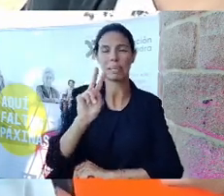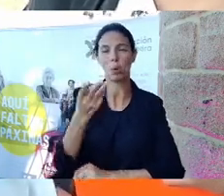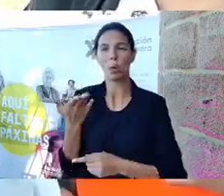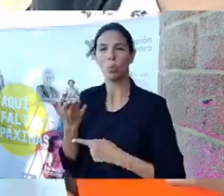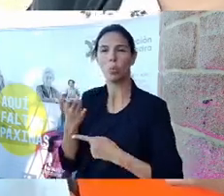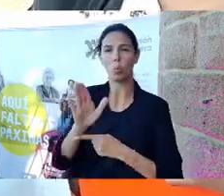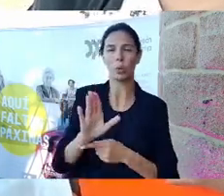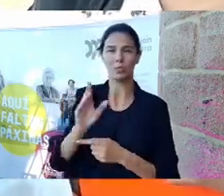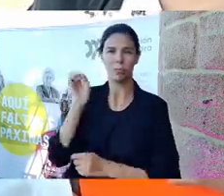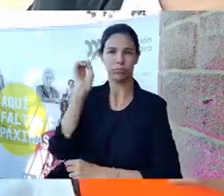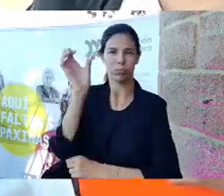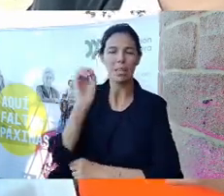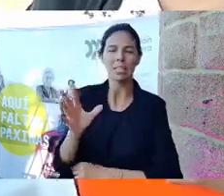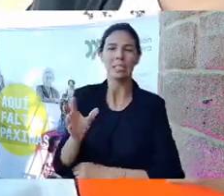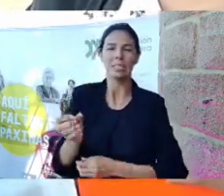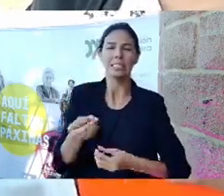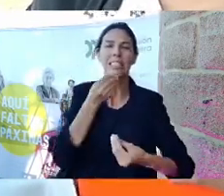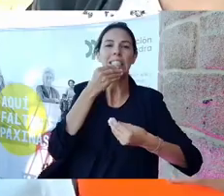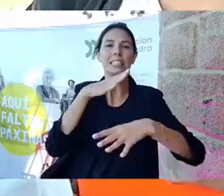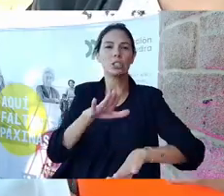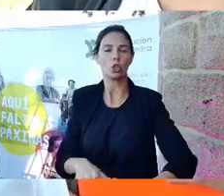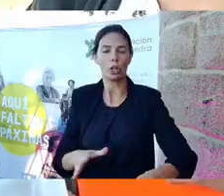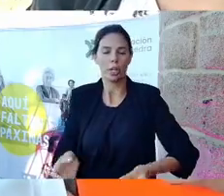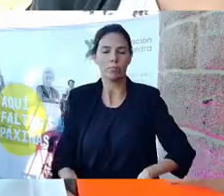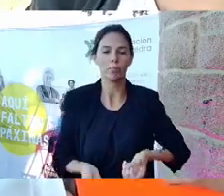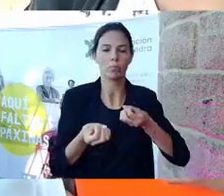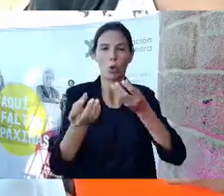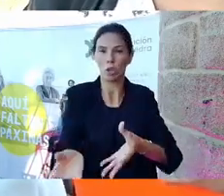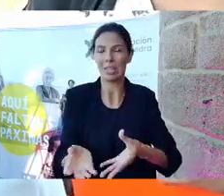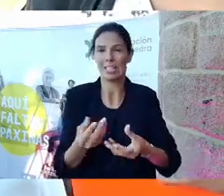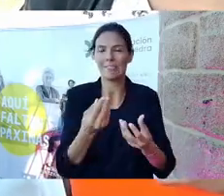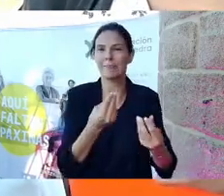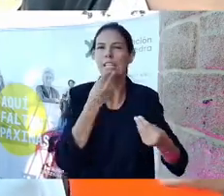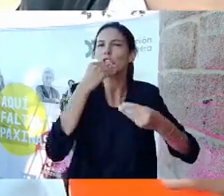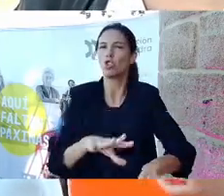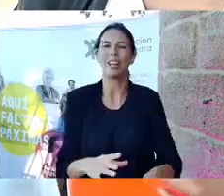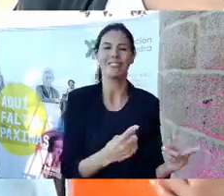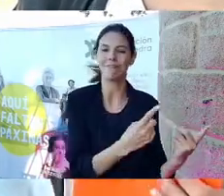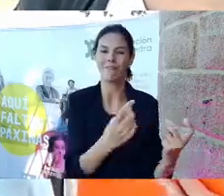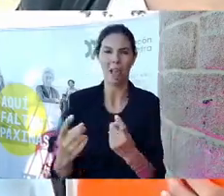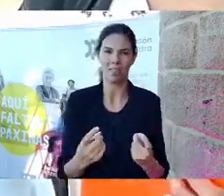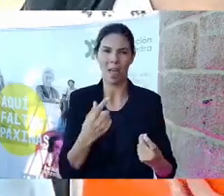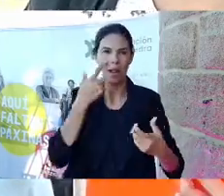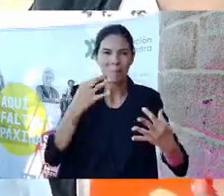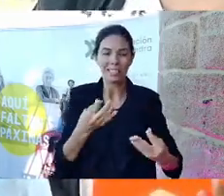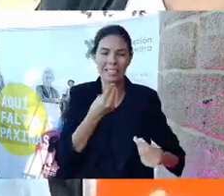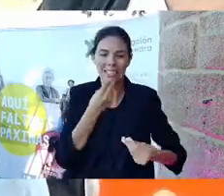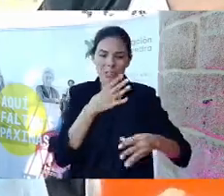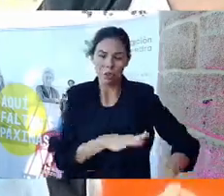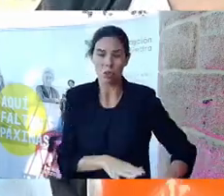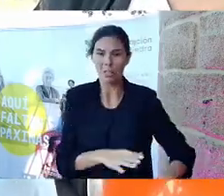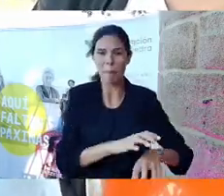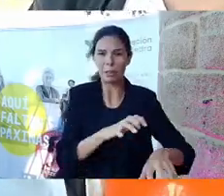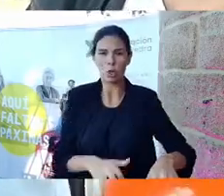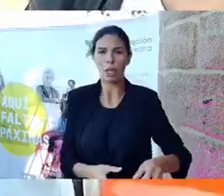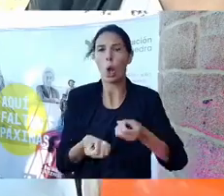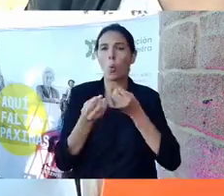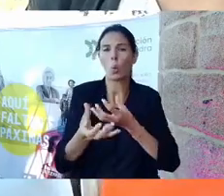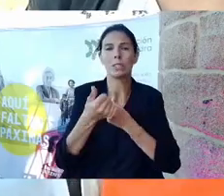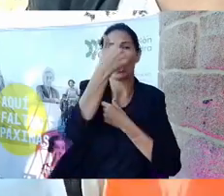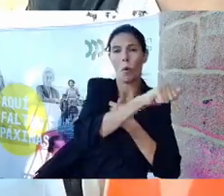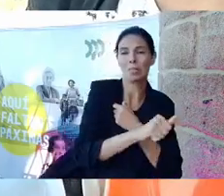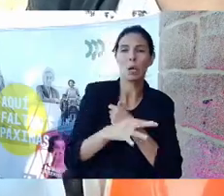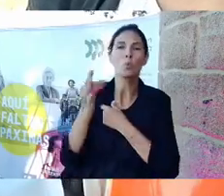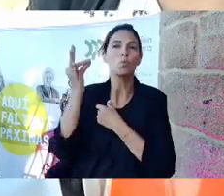de faladoiros é poñer voz e contar esas historias que nos faltan, non? Esa historia contada